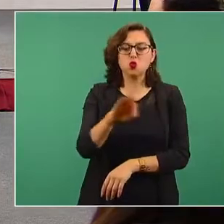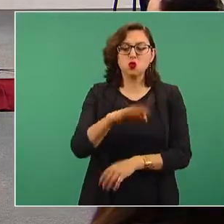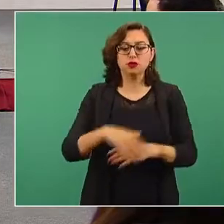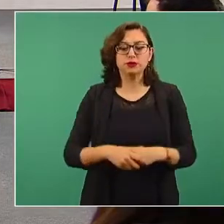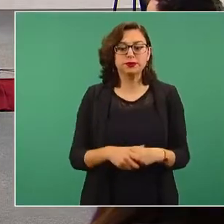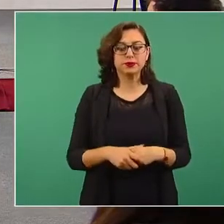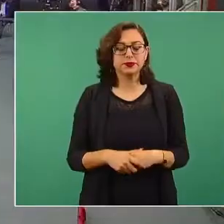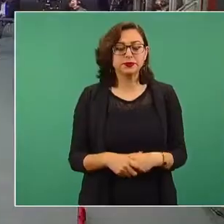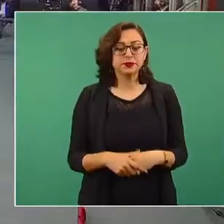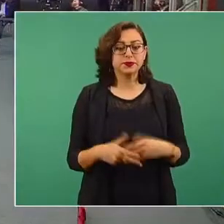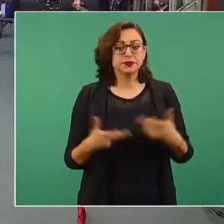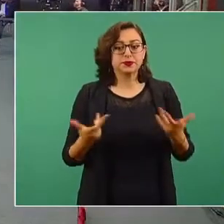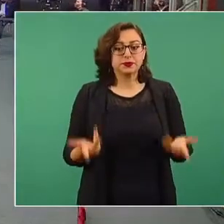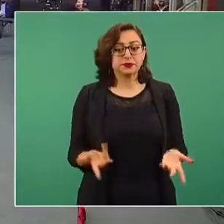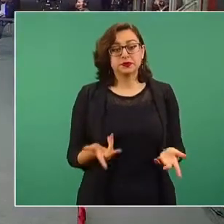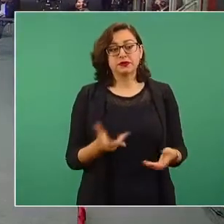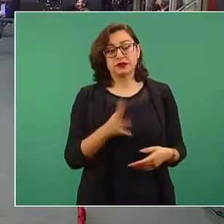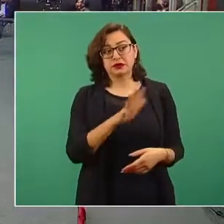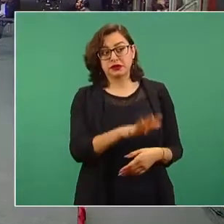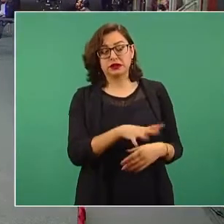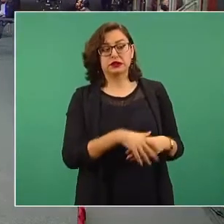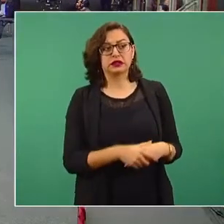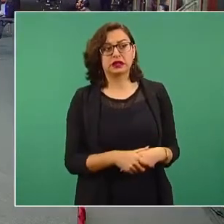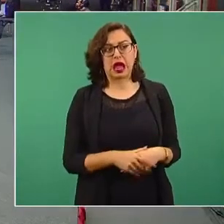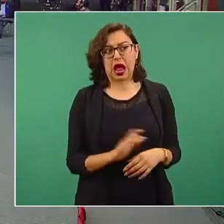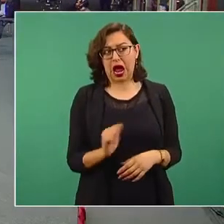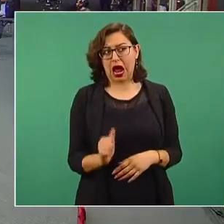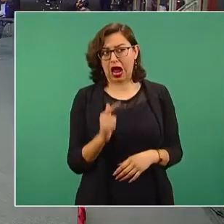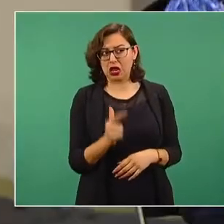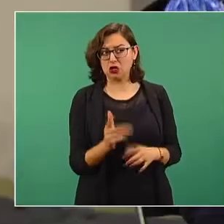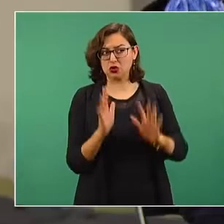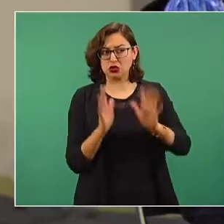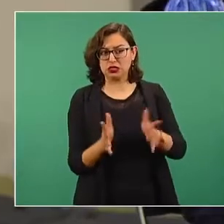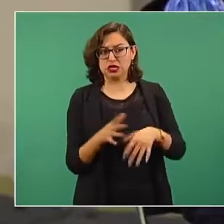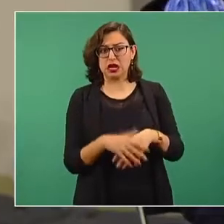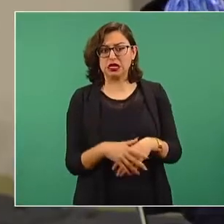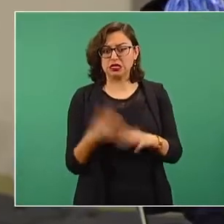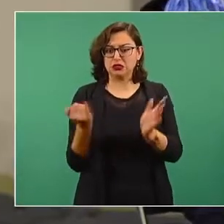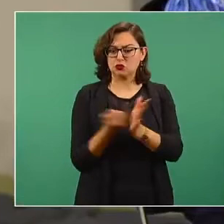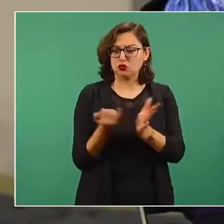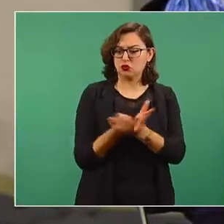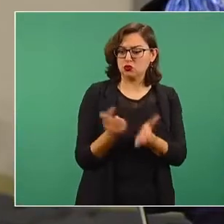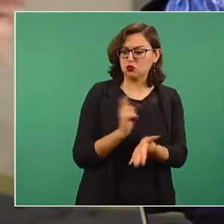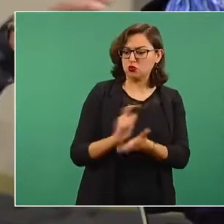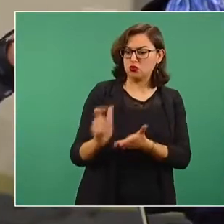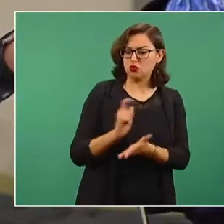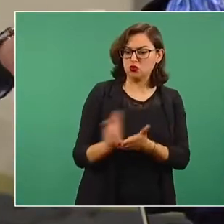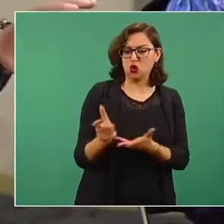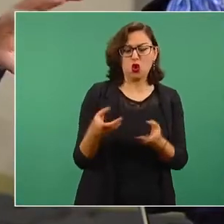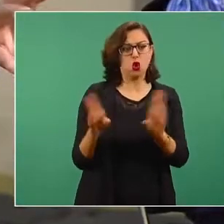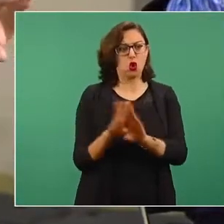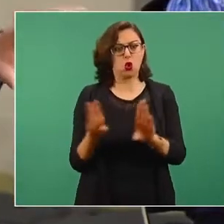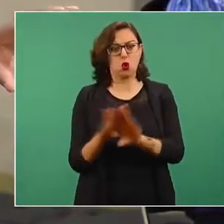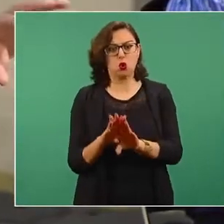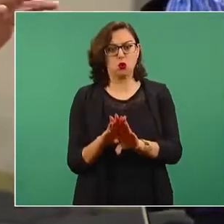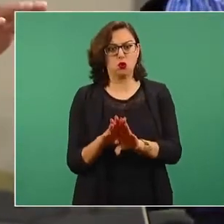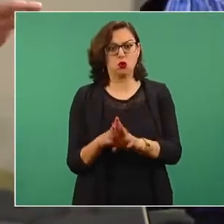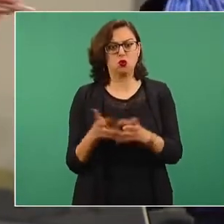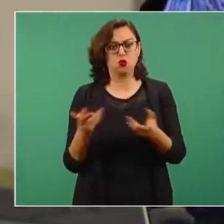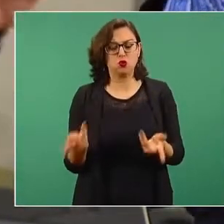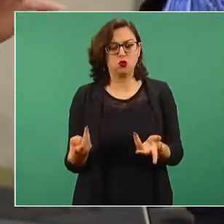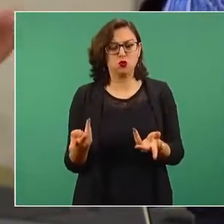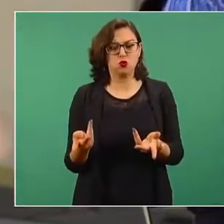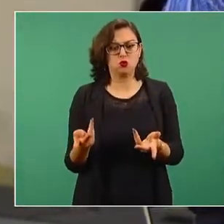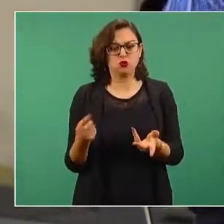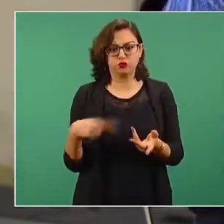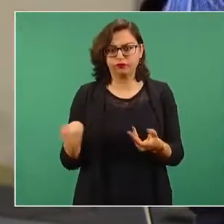la cantidad que deben de vender los o deben de ingresar los contribuyentes para operar ese sistema privilegiado, diríamos, o